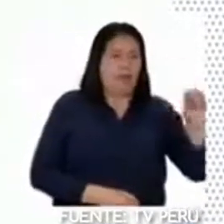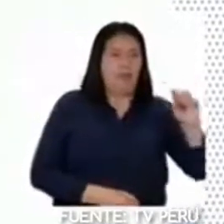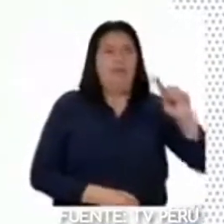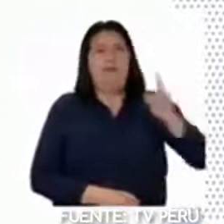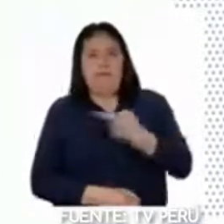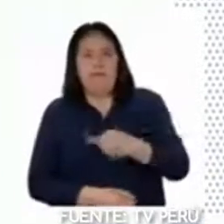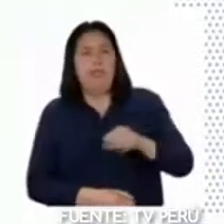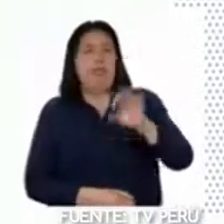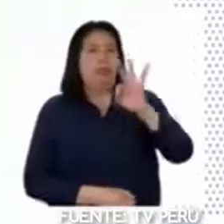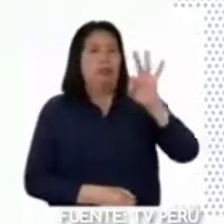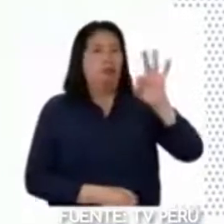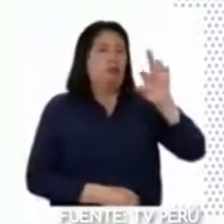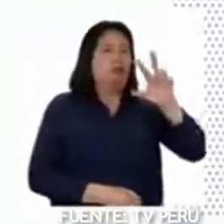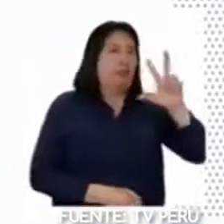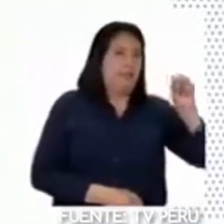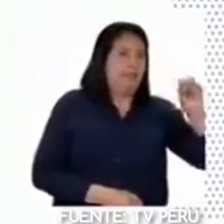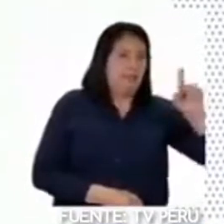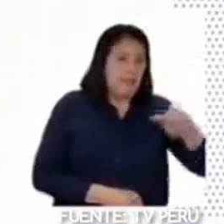920.000,